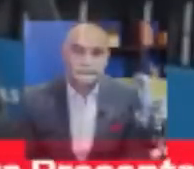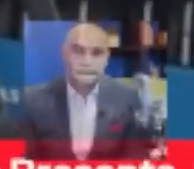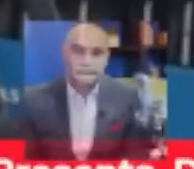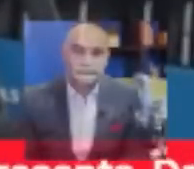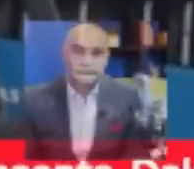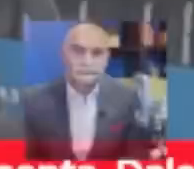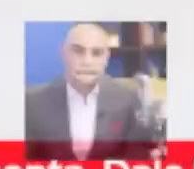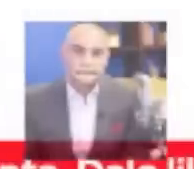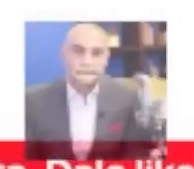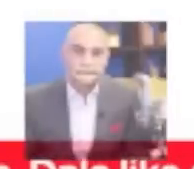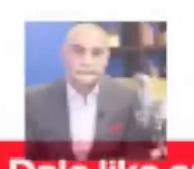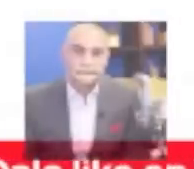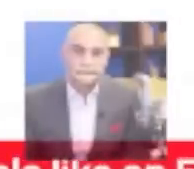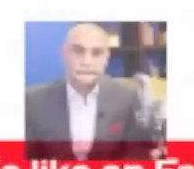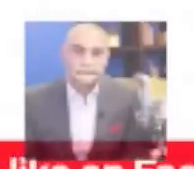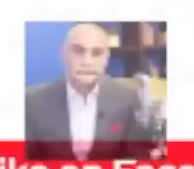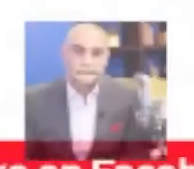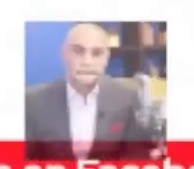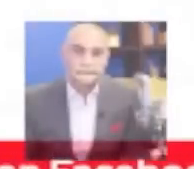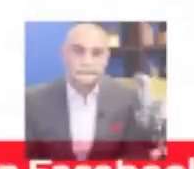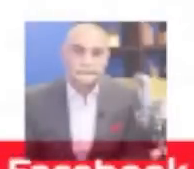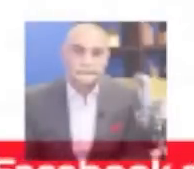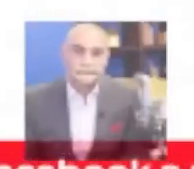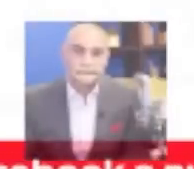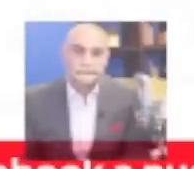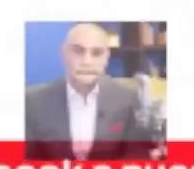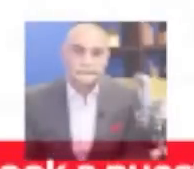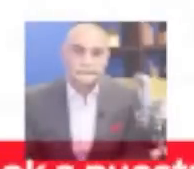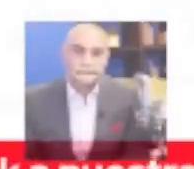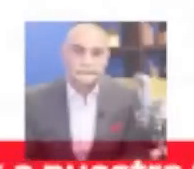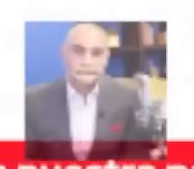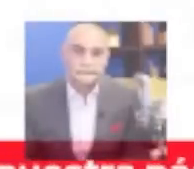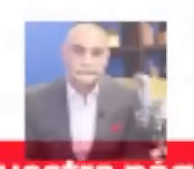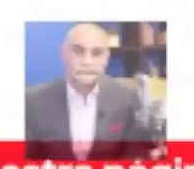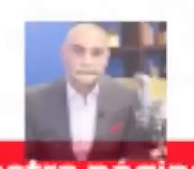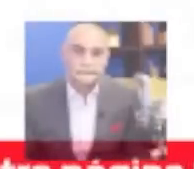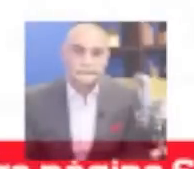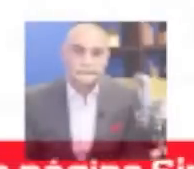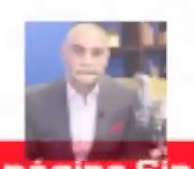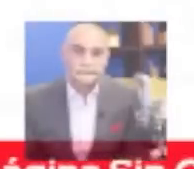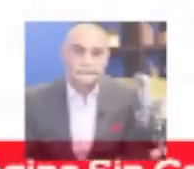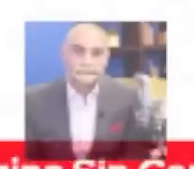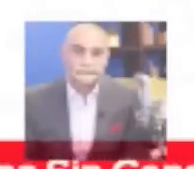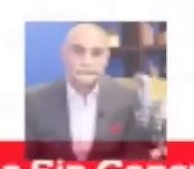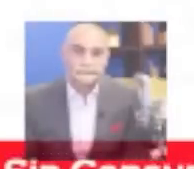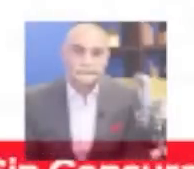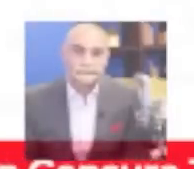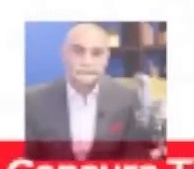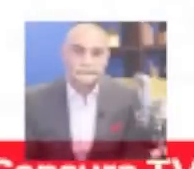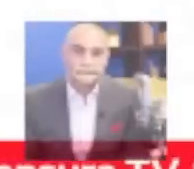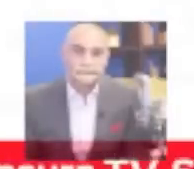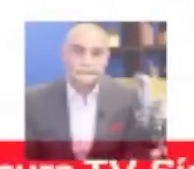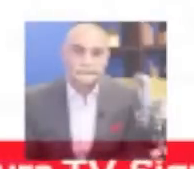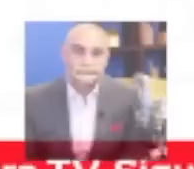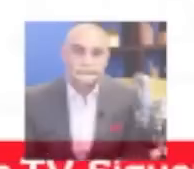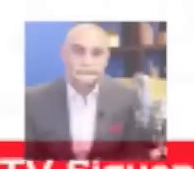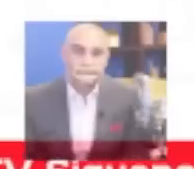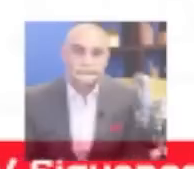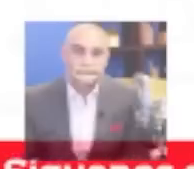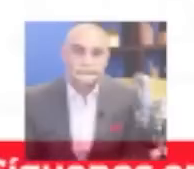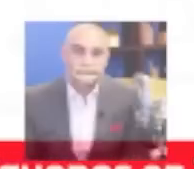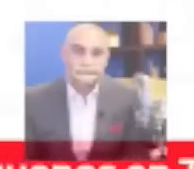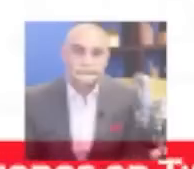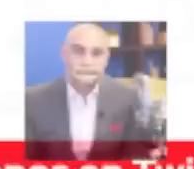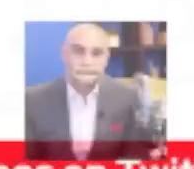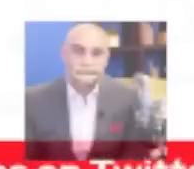los podemos ver estos videos de la ministra Yasmín Esquivel Y va a ver